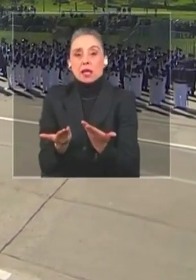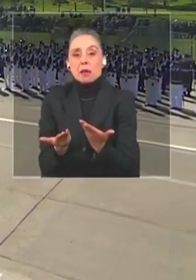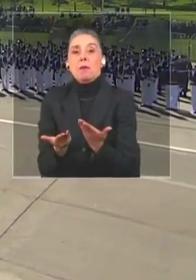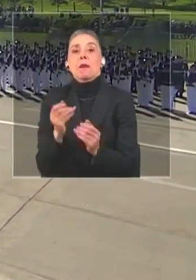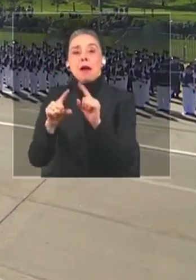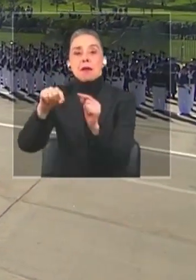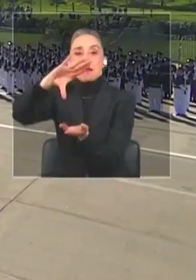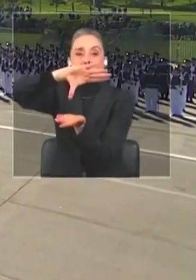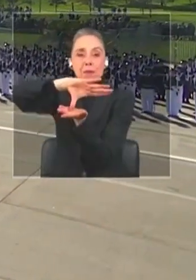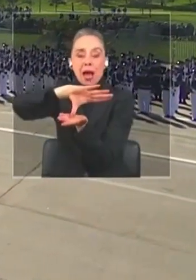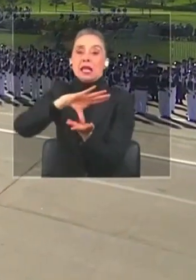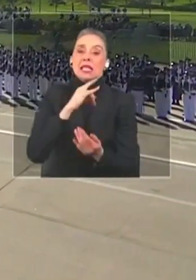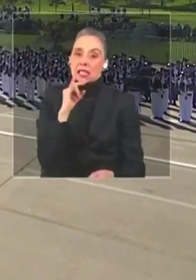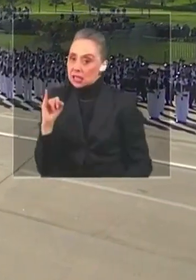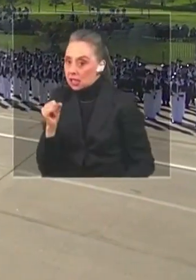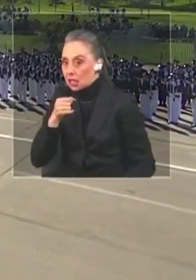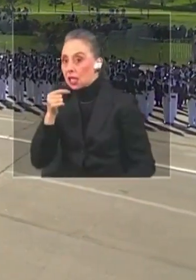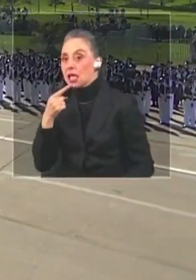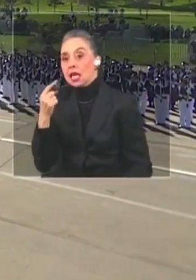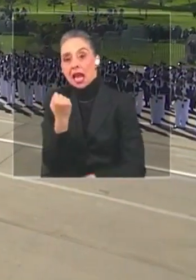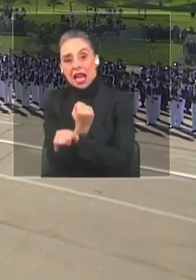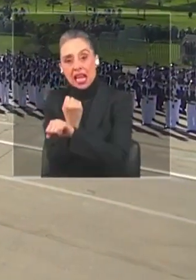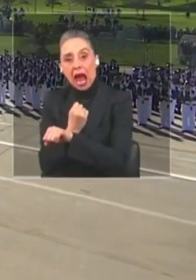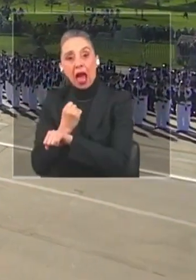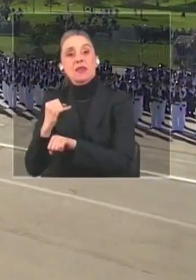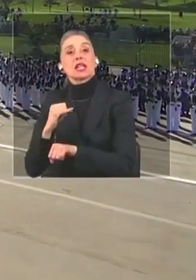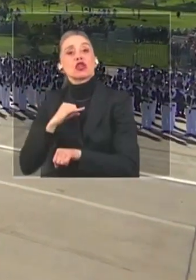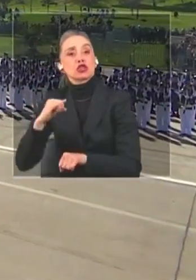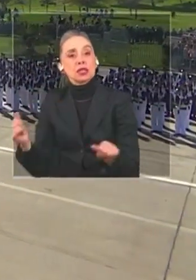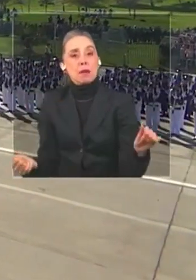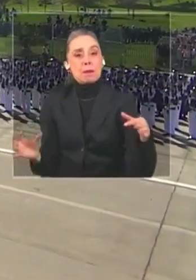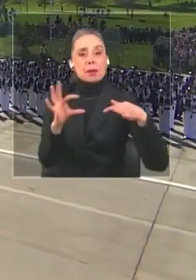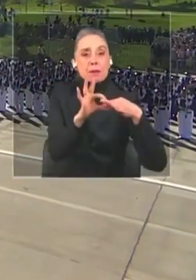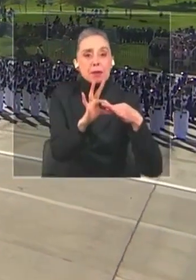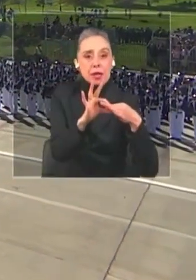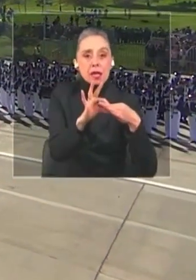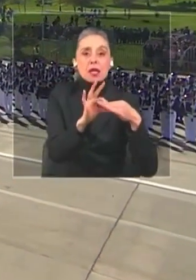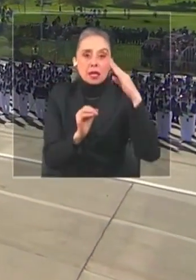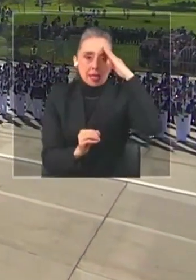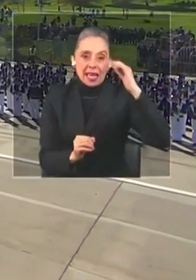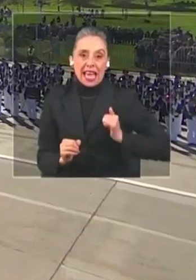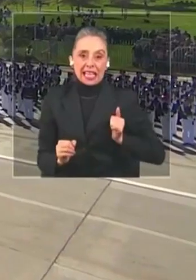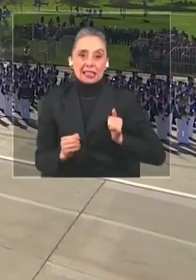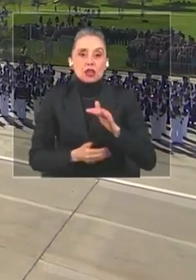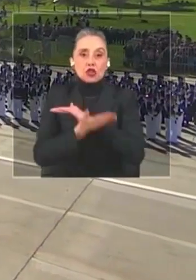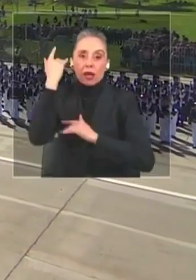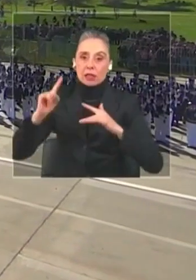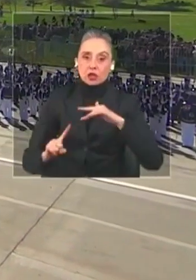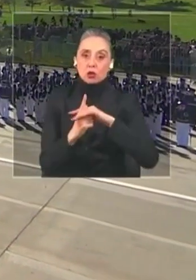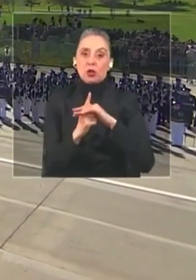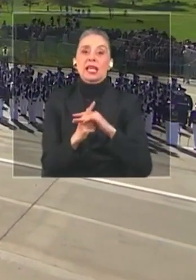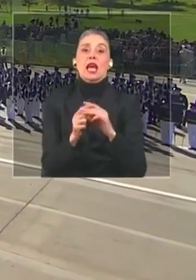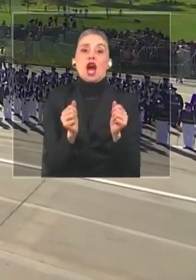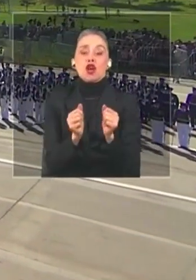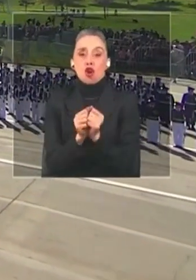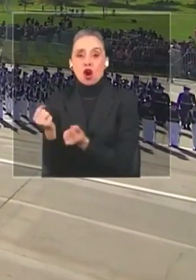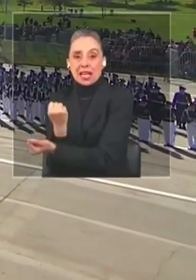Efectivamente, Carabineros siempre ha sido muy cercano al ejército, de hecho su origen se remonta al ejército y son, junto a las tres instituciones de la